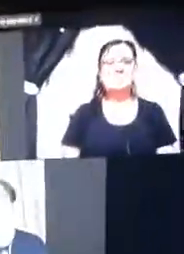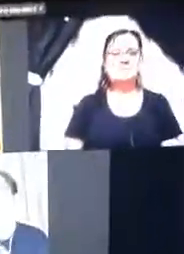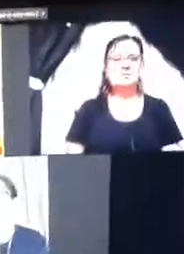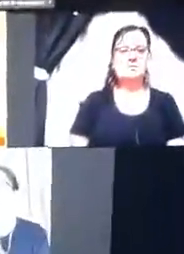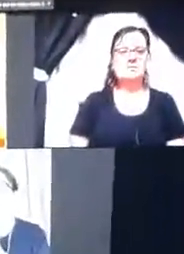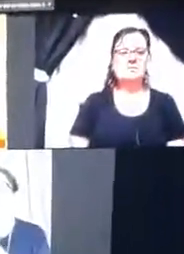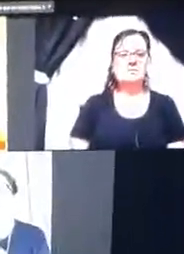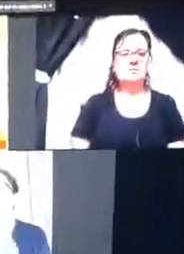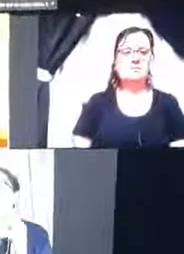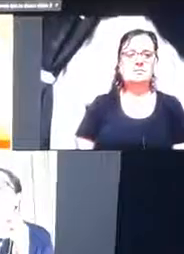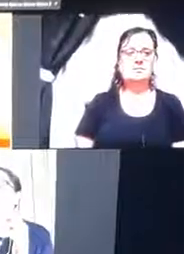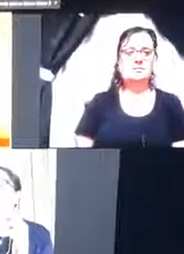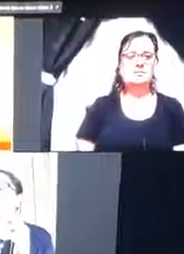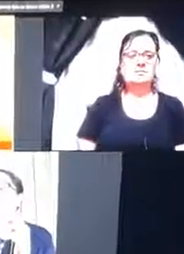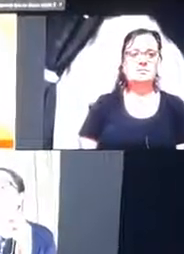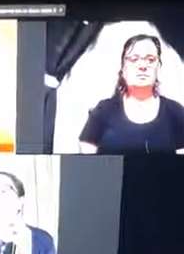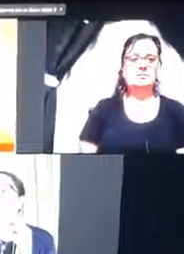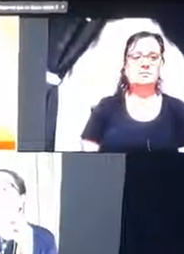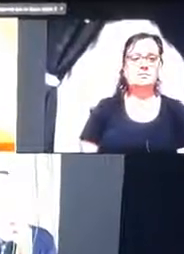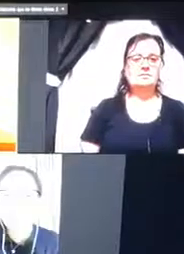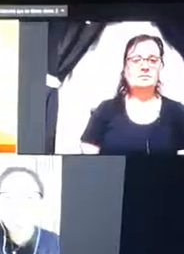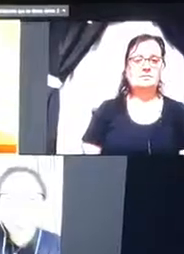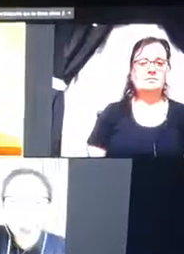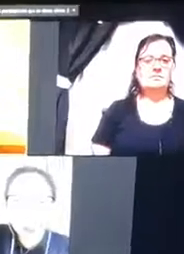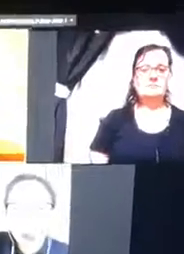Tu audio está cortado.